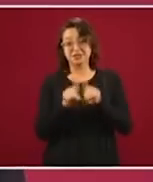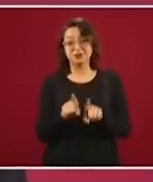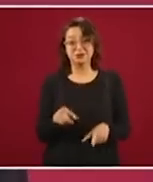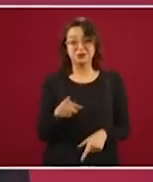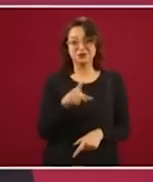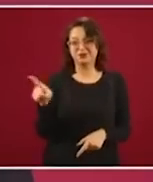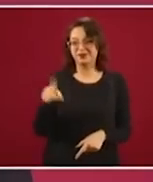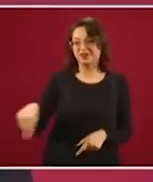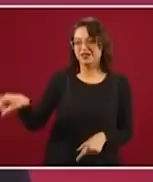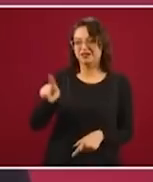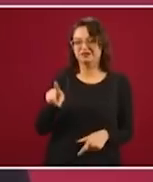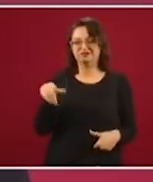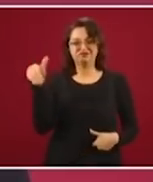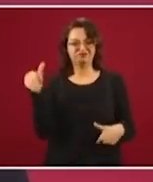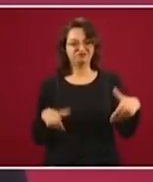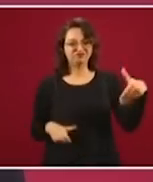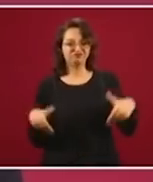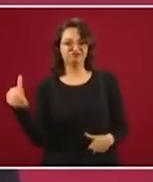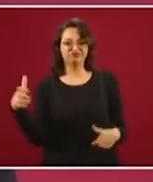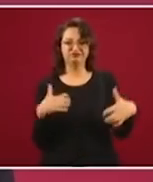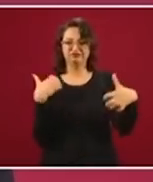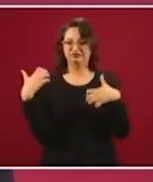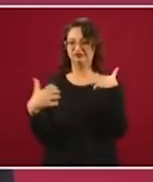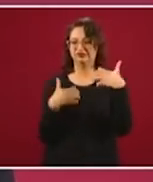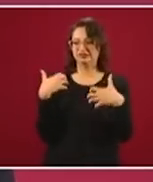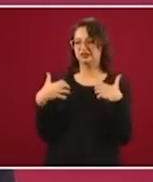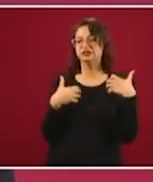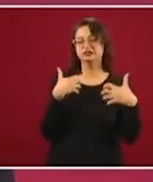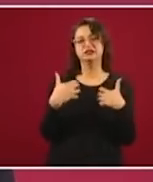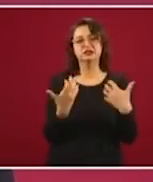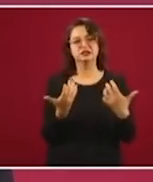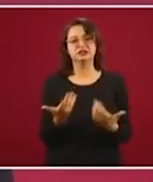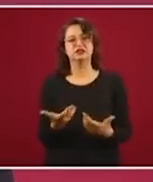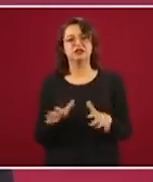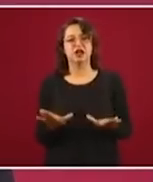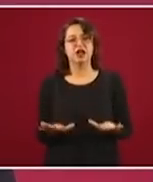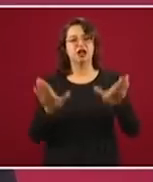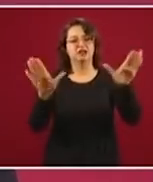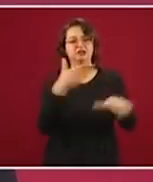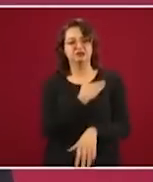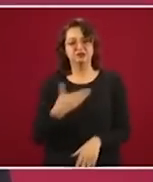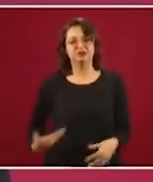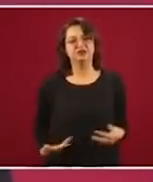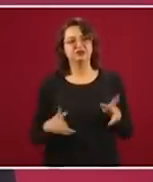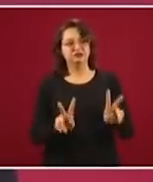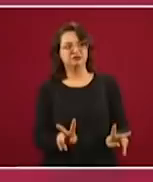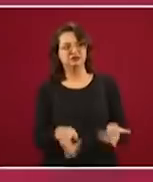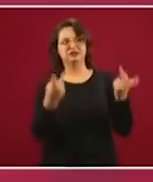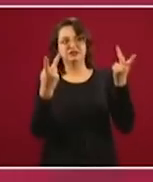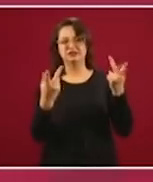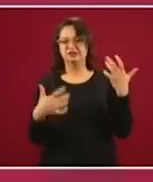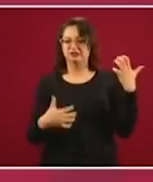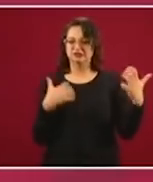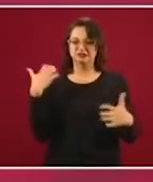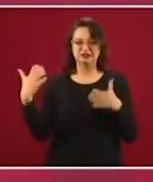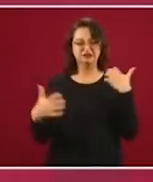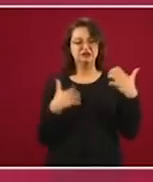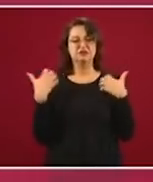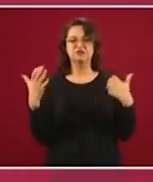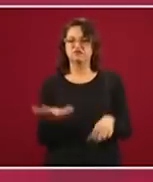que se venda el avión presidencial, porque es una